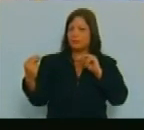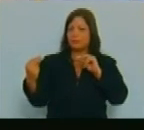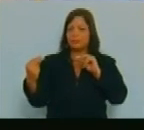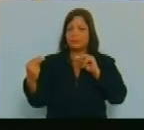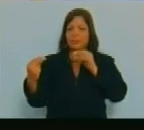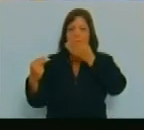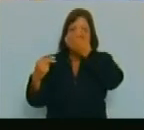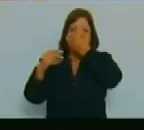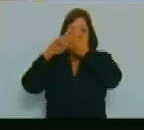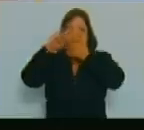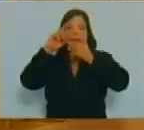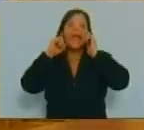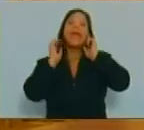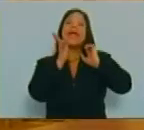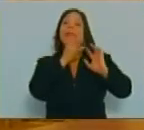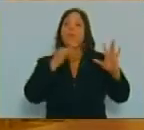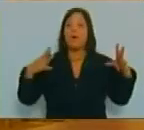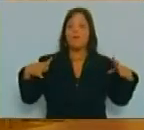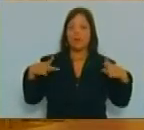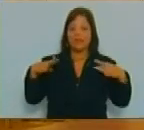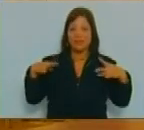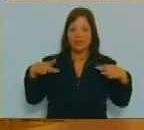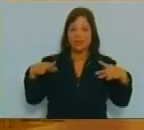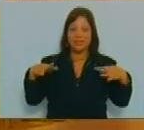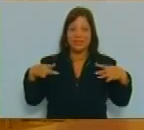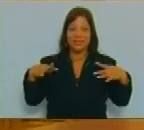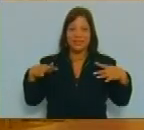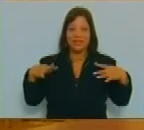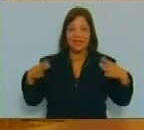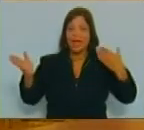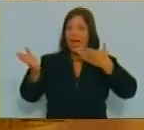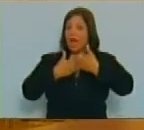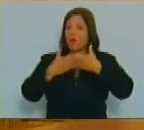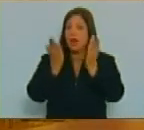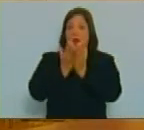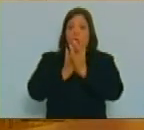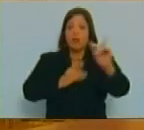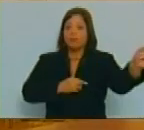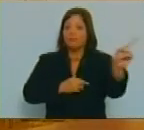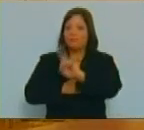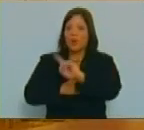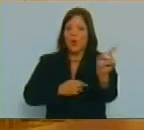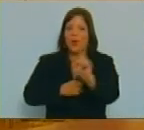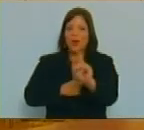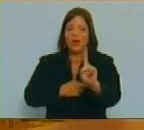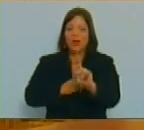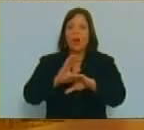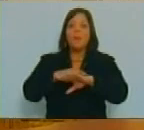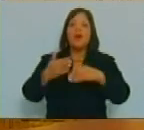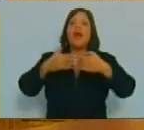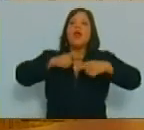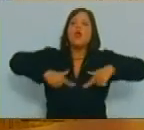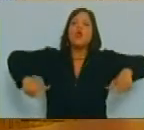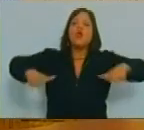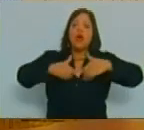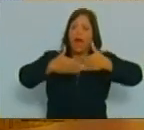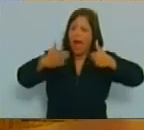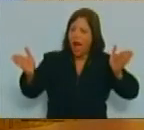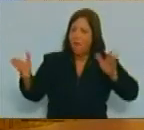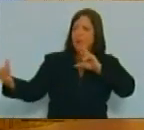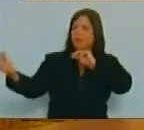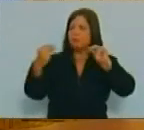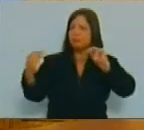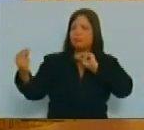en vacaciones no se deben cerrar las escuelas debe ser espacio para el debate del